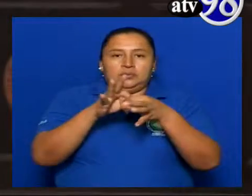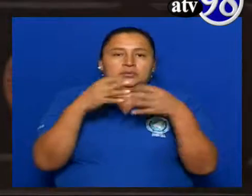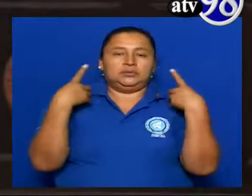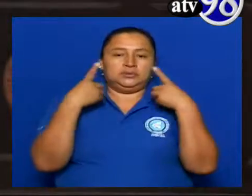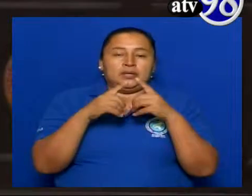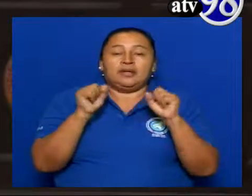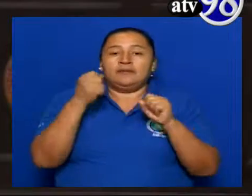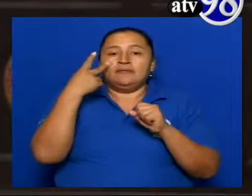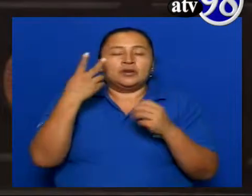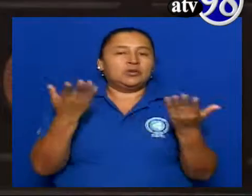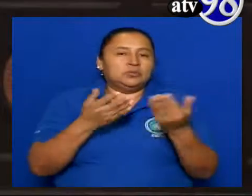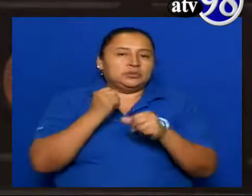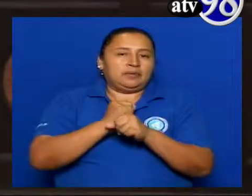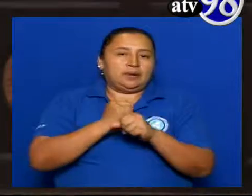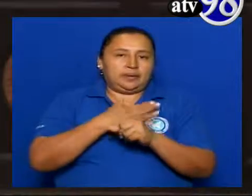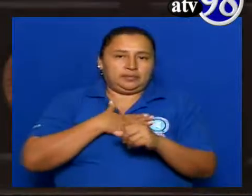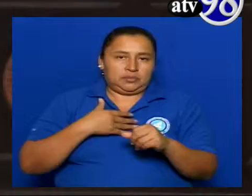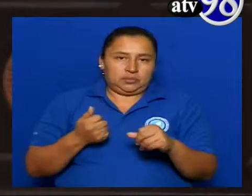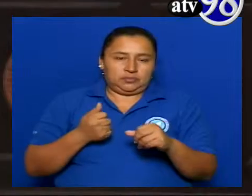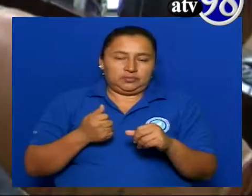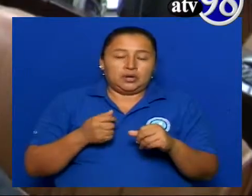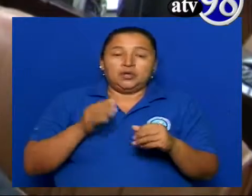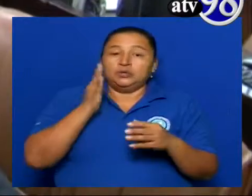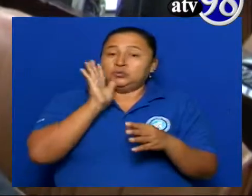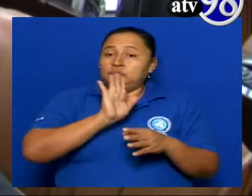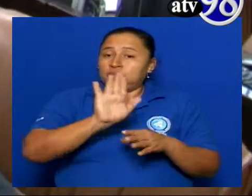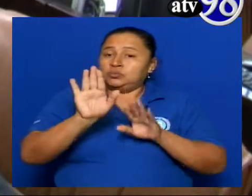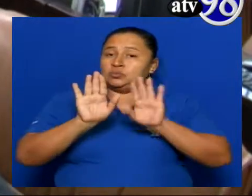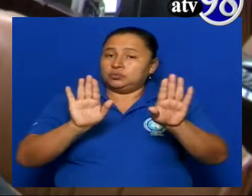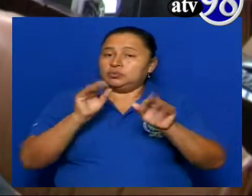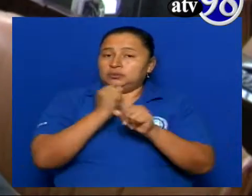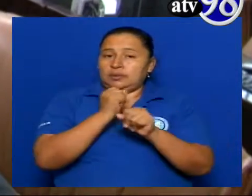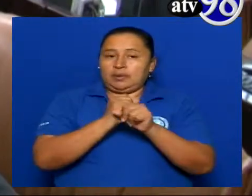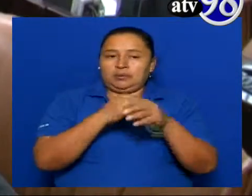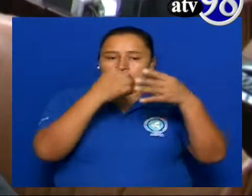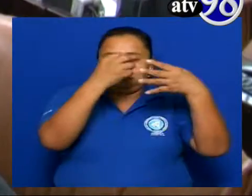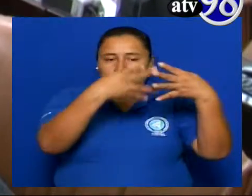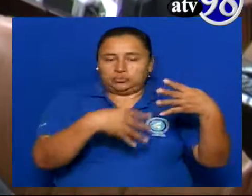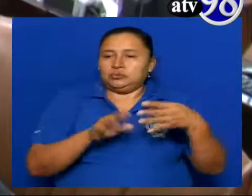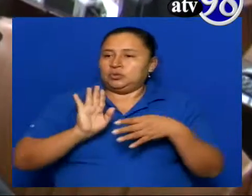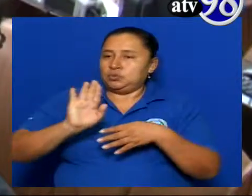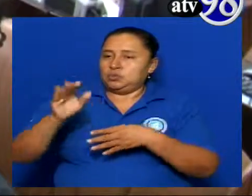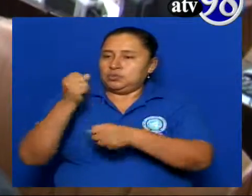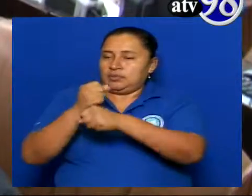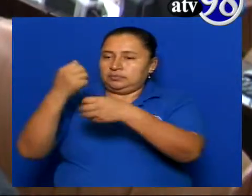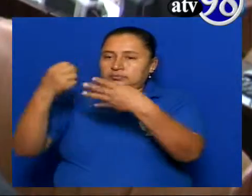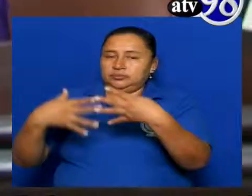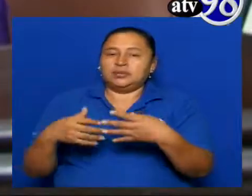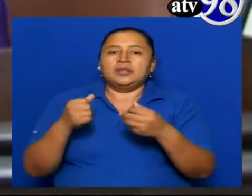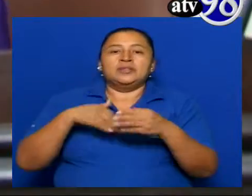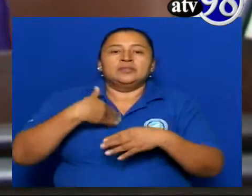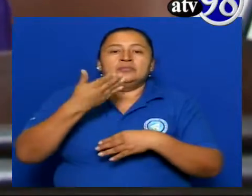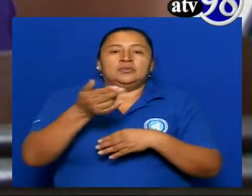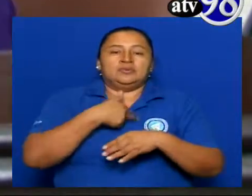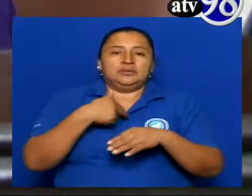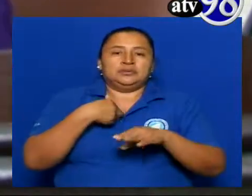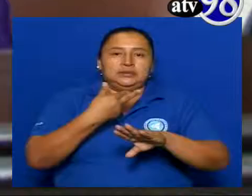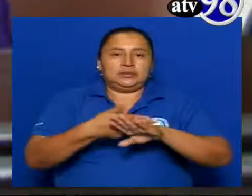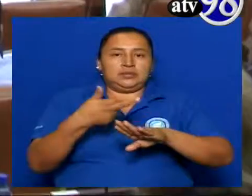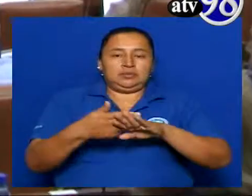funcionamiento de la entidad. Las funciones específicas de los dos funcionarios serán establecidas en el reglamento de dicha